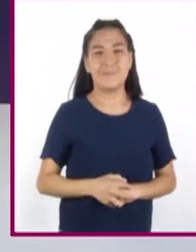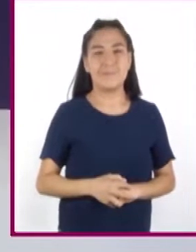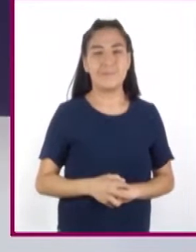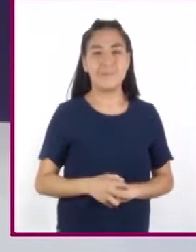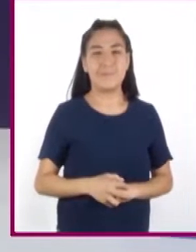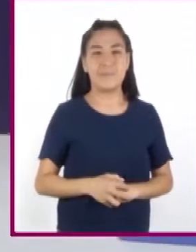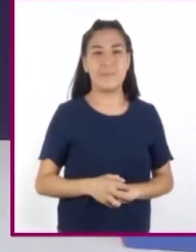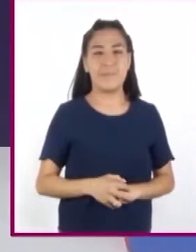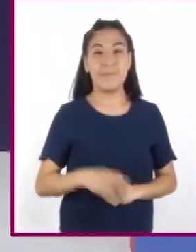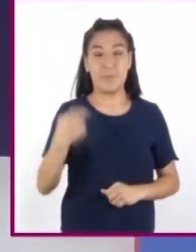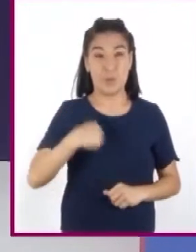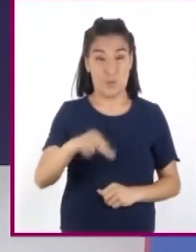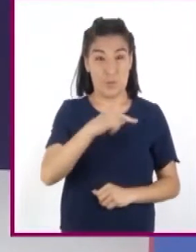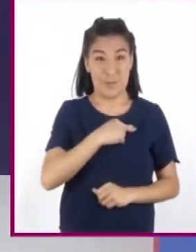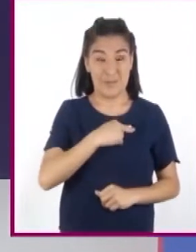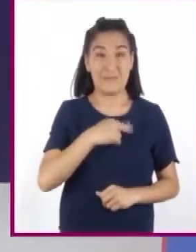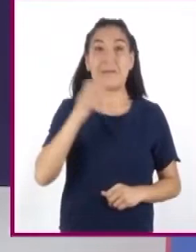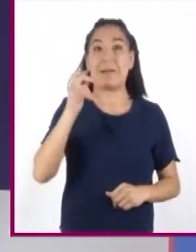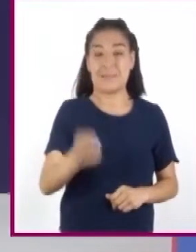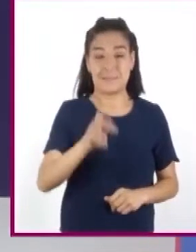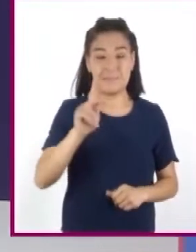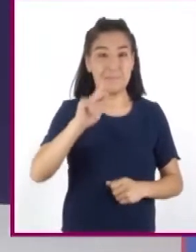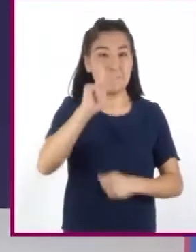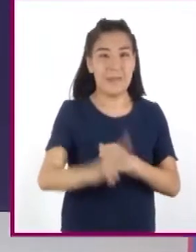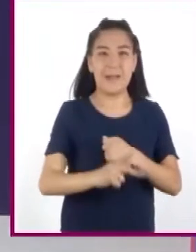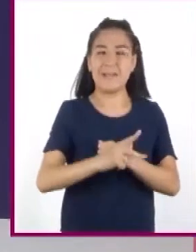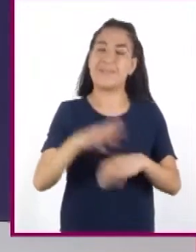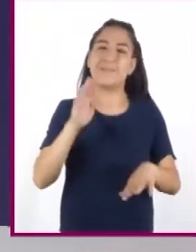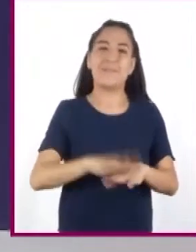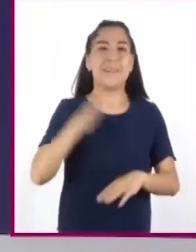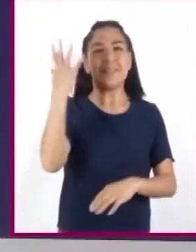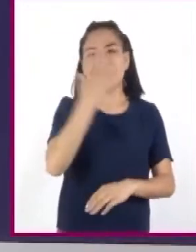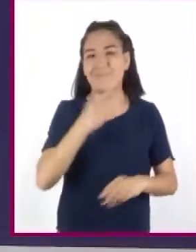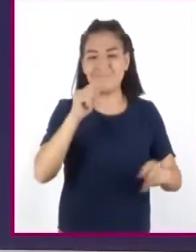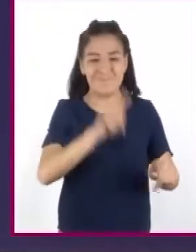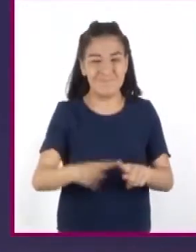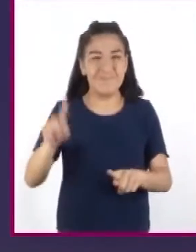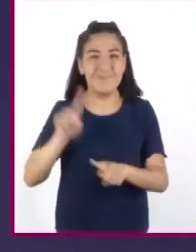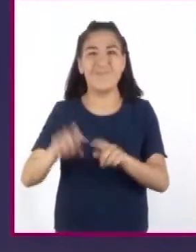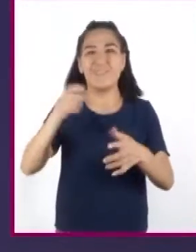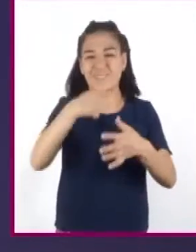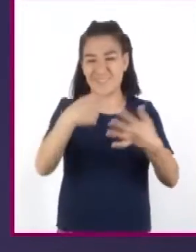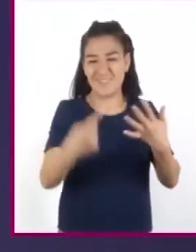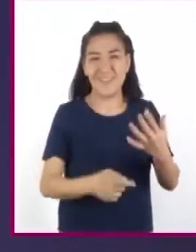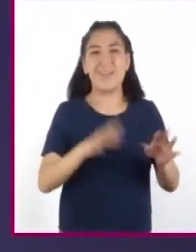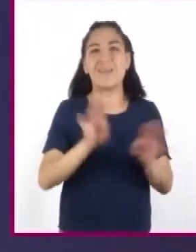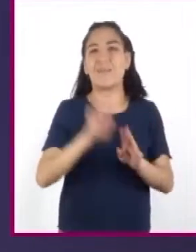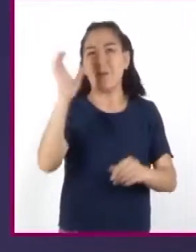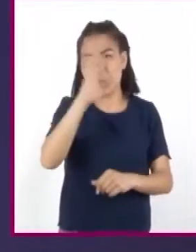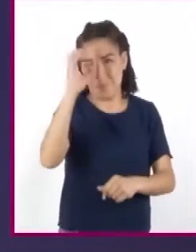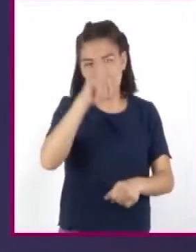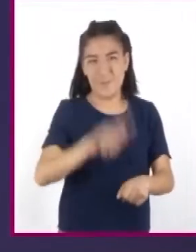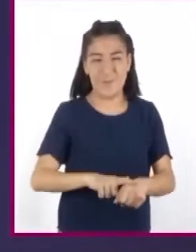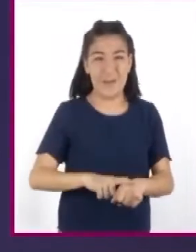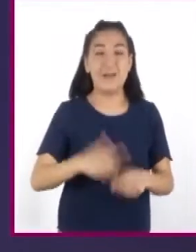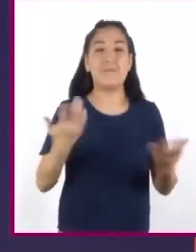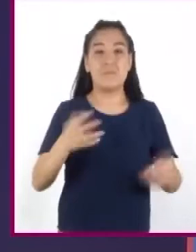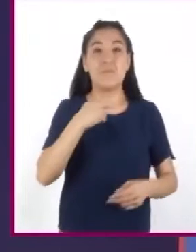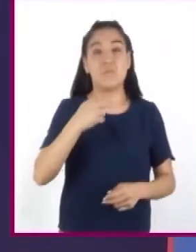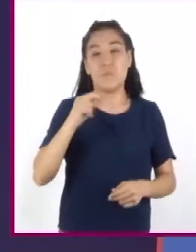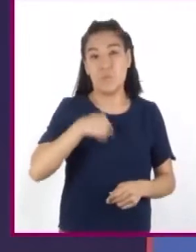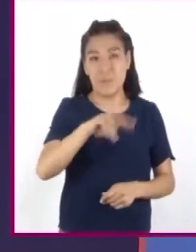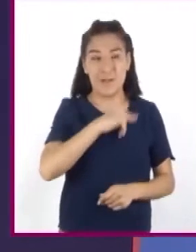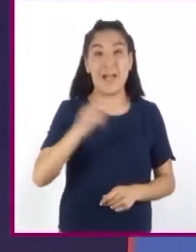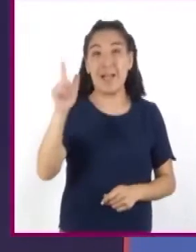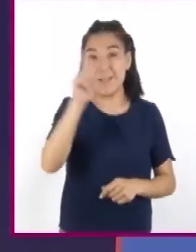El nuestro es un país muy rico a nivel cultural. Por eso, no es de extrañarse que nuestra lengua y el